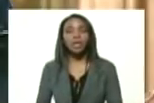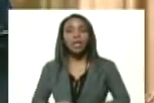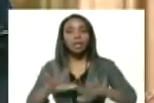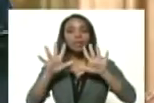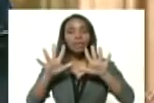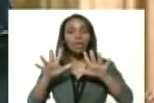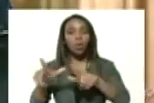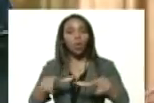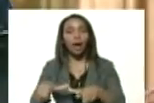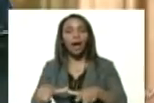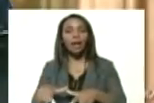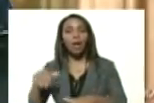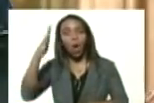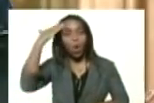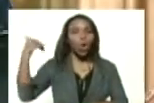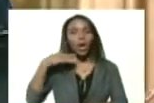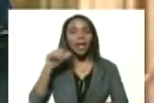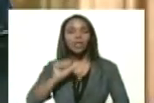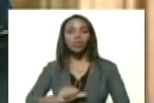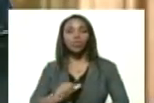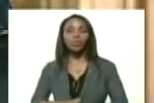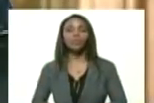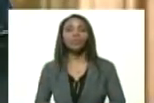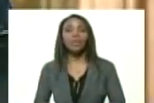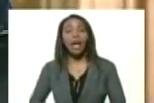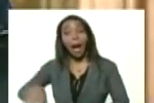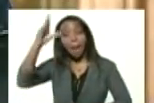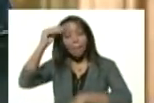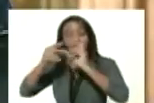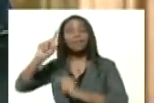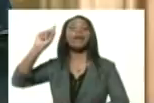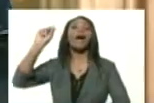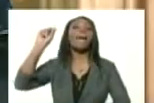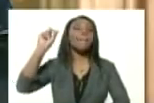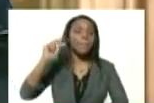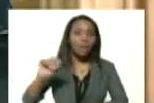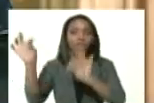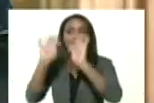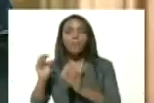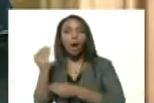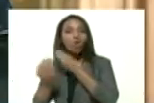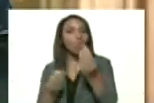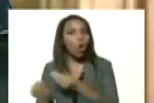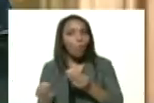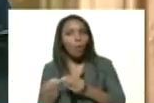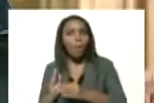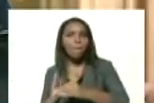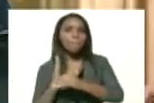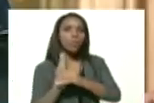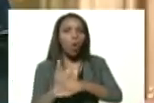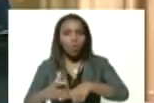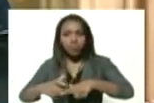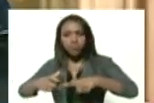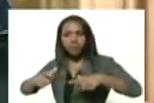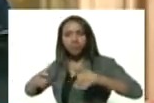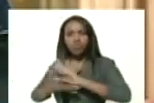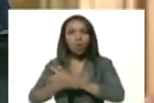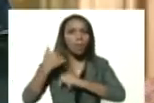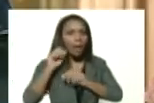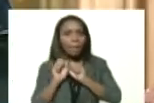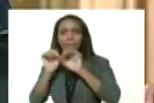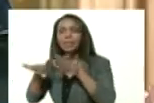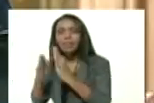corea del sur del cual hay que aprender también los métodos con que contuvieron el crecimiento exponencial de la